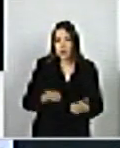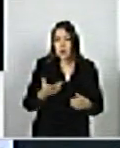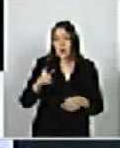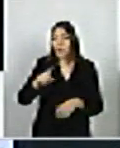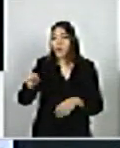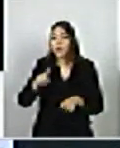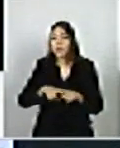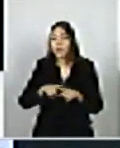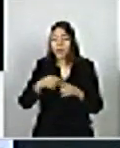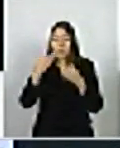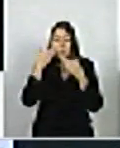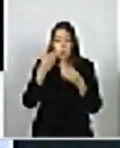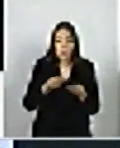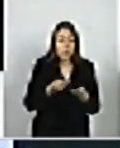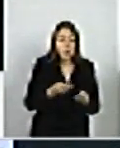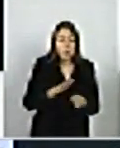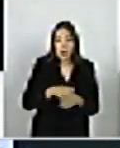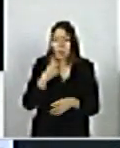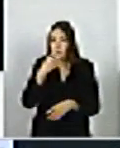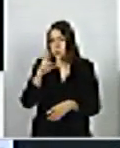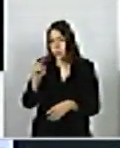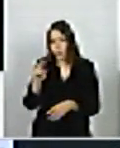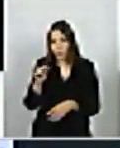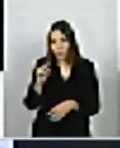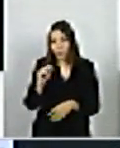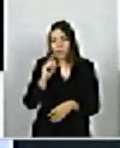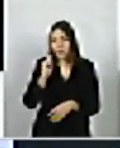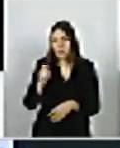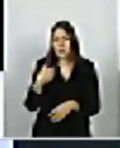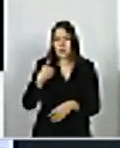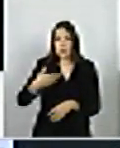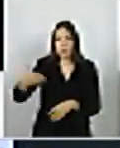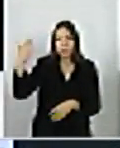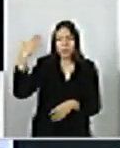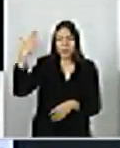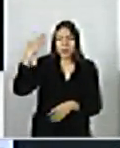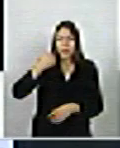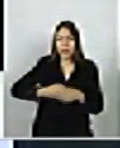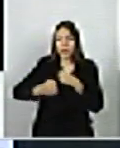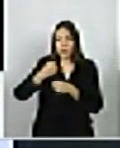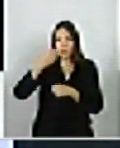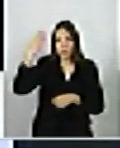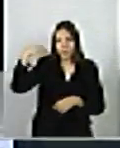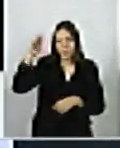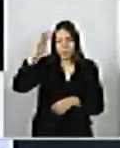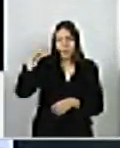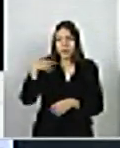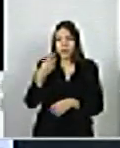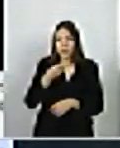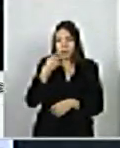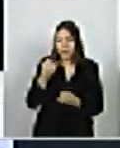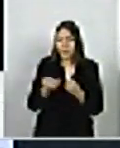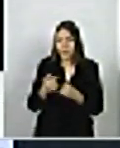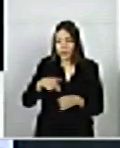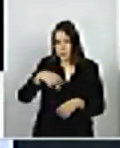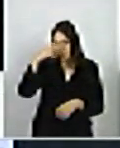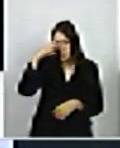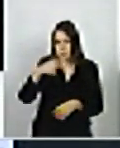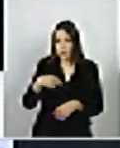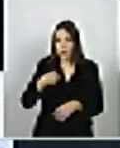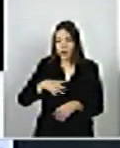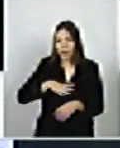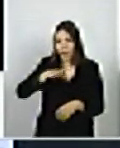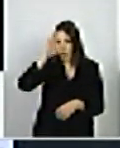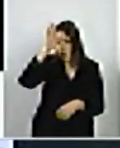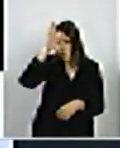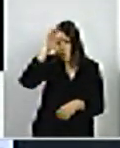atractivas, sino mejor. ¿Por qué no? Lo planteé en La Habana hace años y lo planteé en México, tener un convenio con La Habana